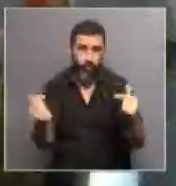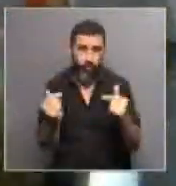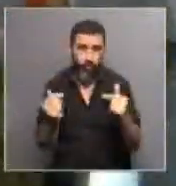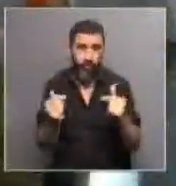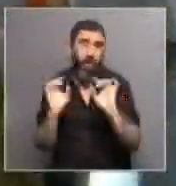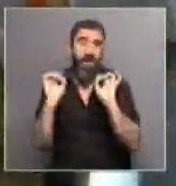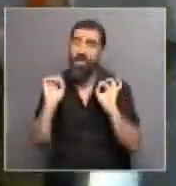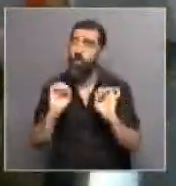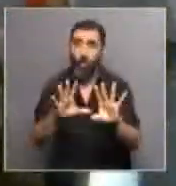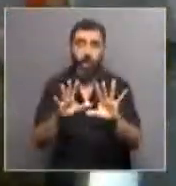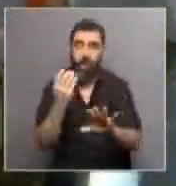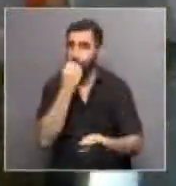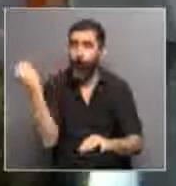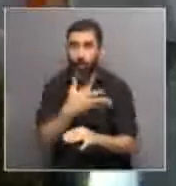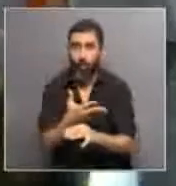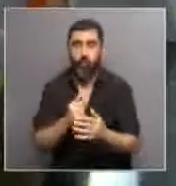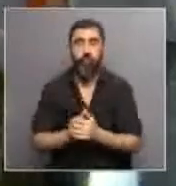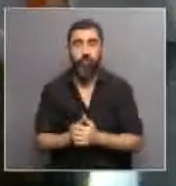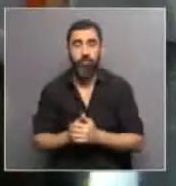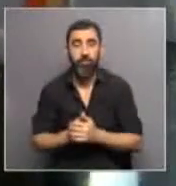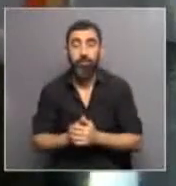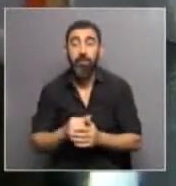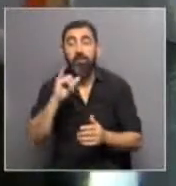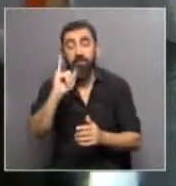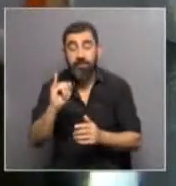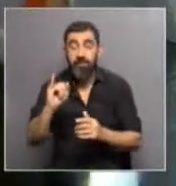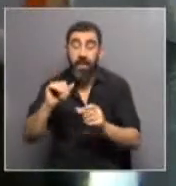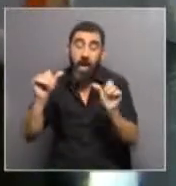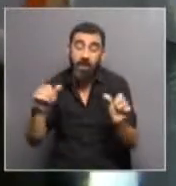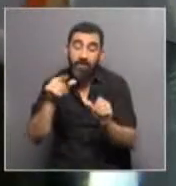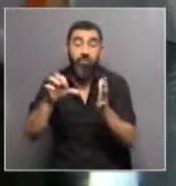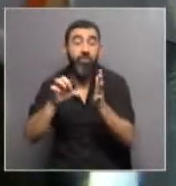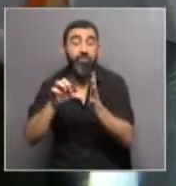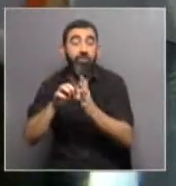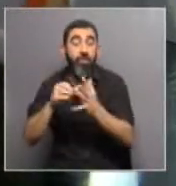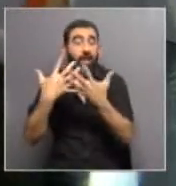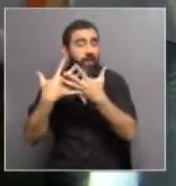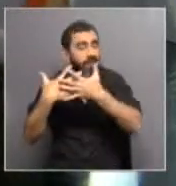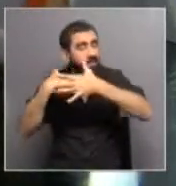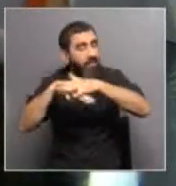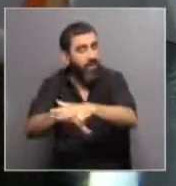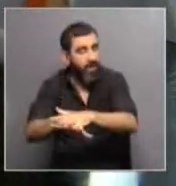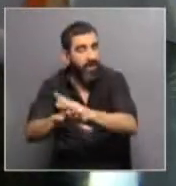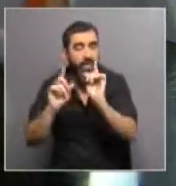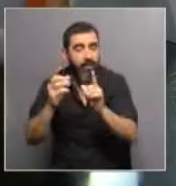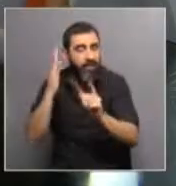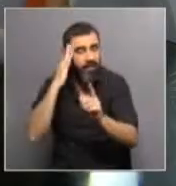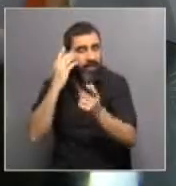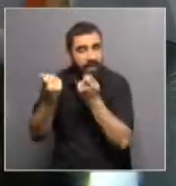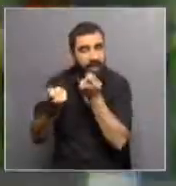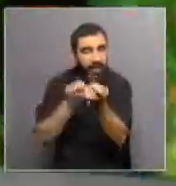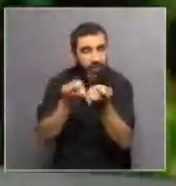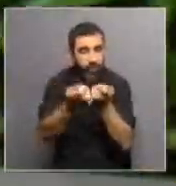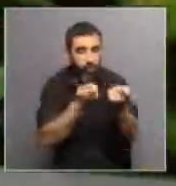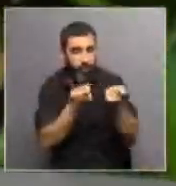recursos naturales que existen y de concebir esos ecosistemas como modelos integrales, complejos, que hay que saber gestionar,